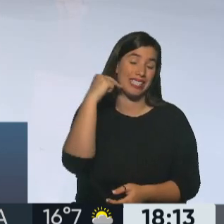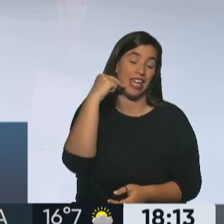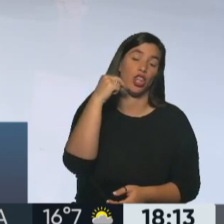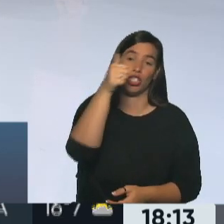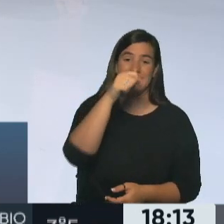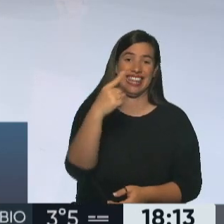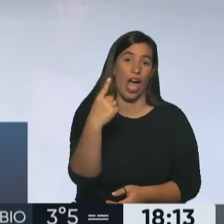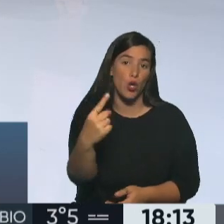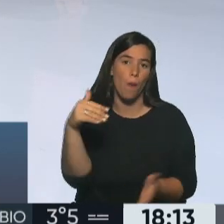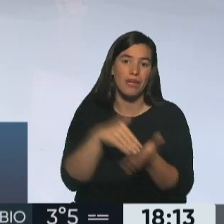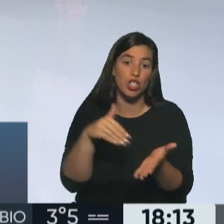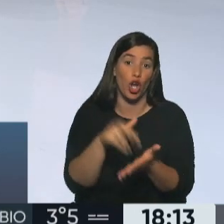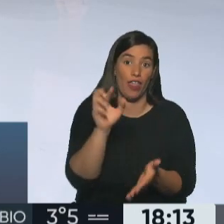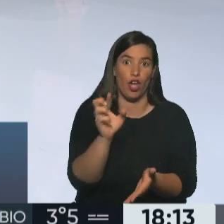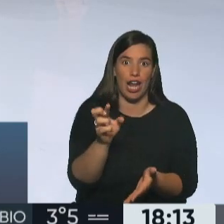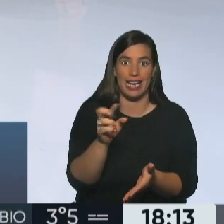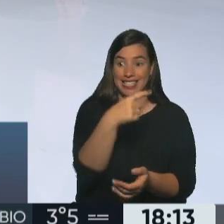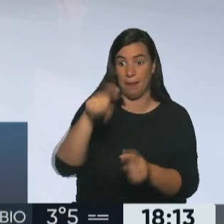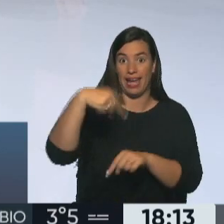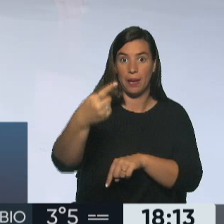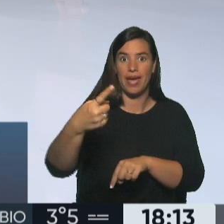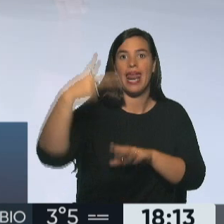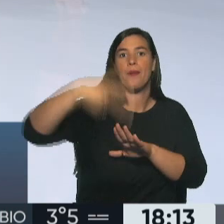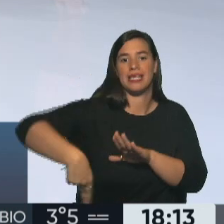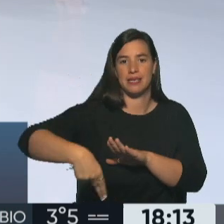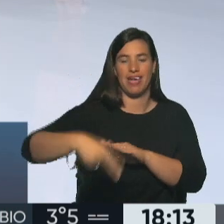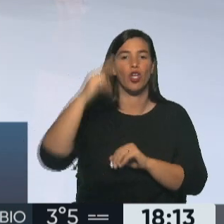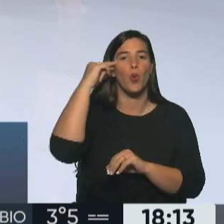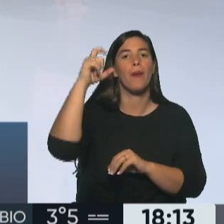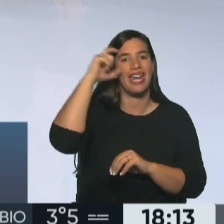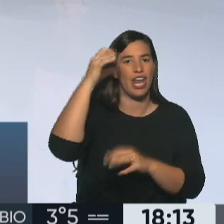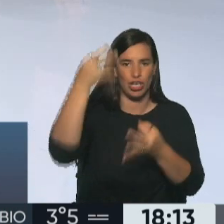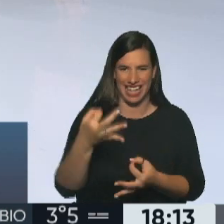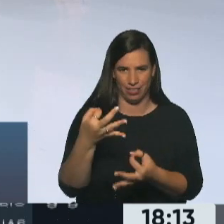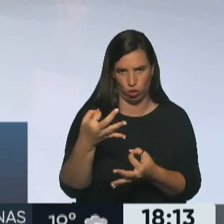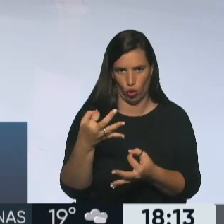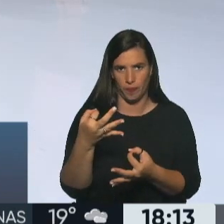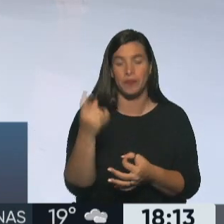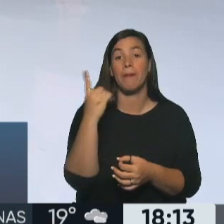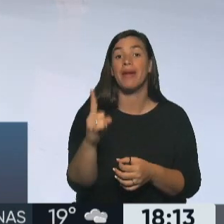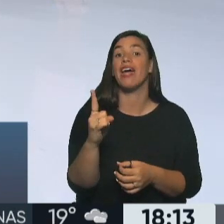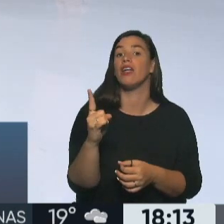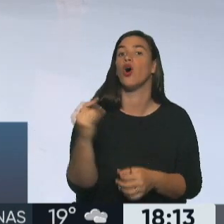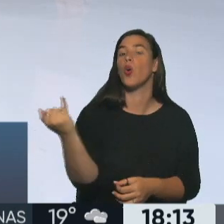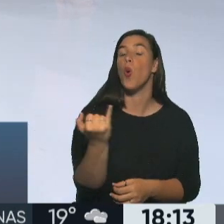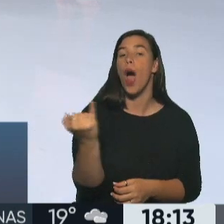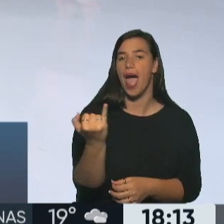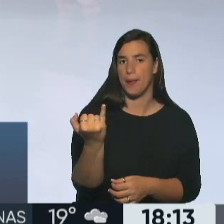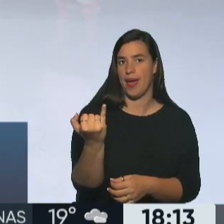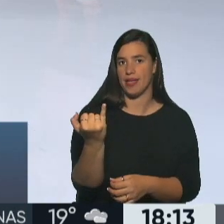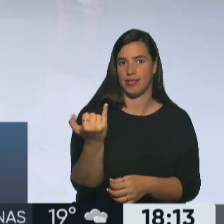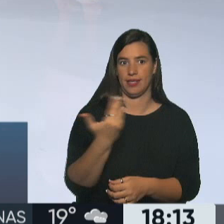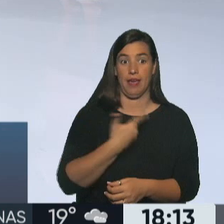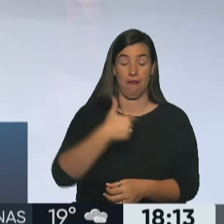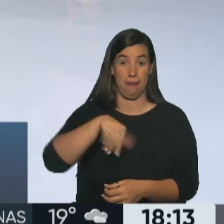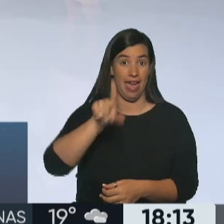vencía la semana que viene, exactamente una semana, el 9 de enero. Pero el jueves llega una misión del Fondo Monetario Internacional